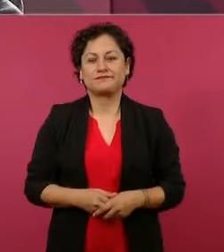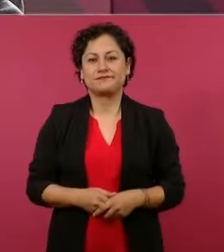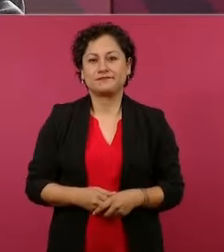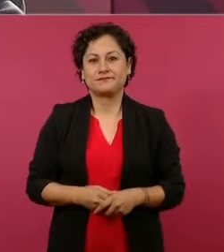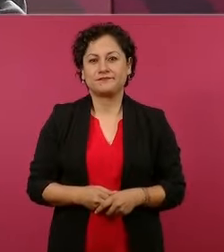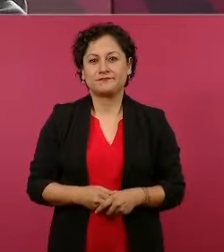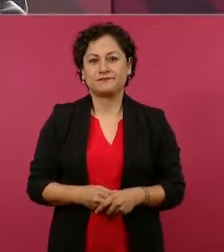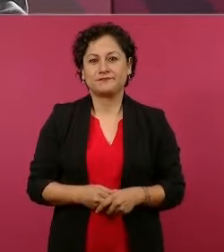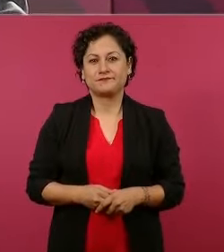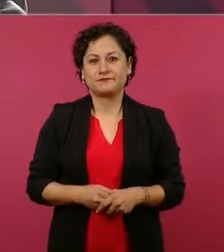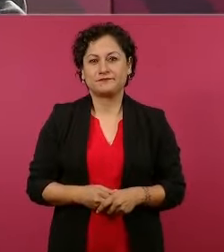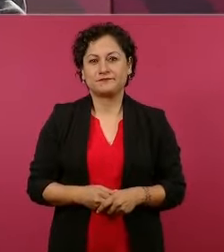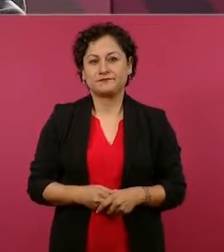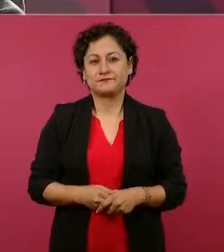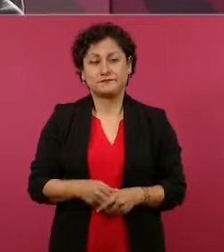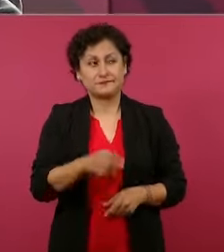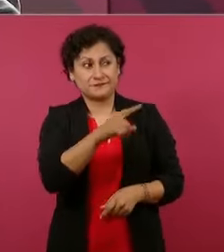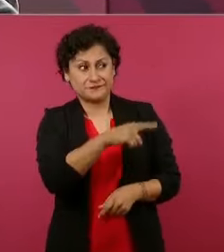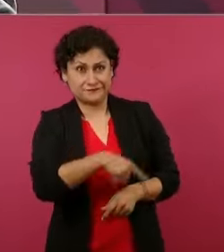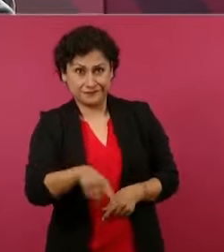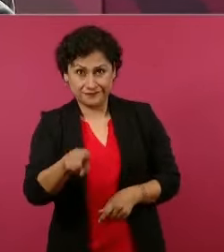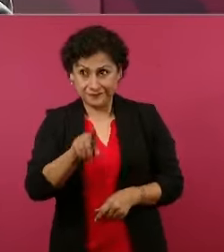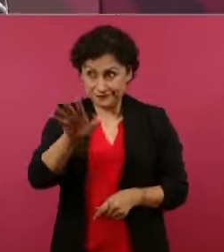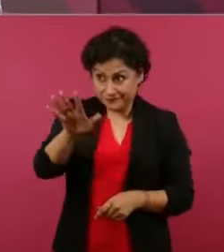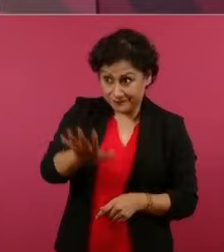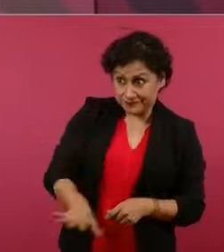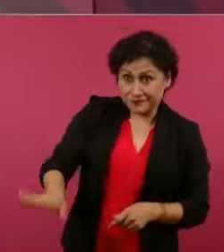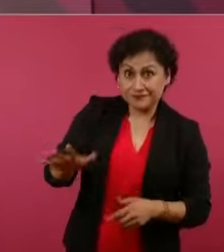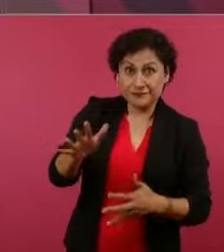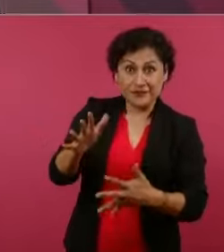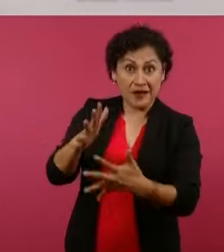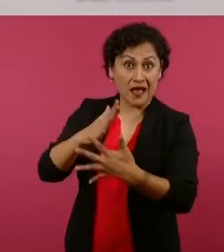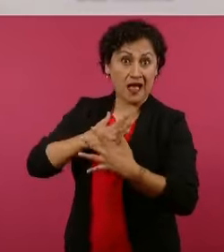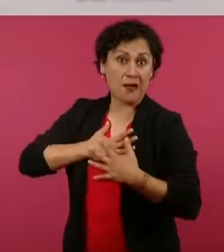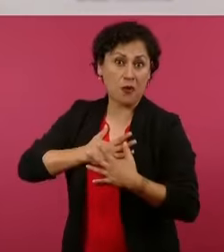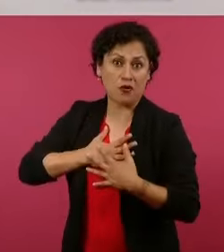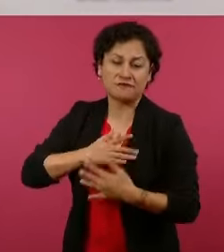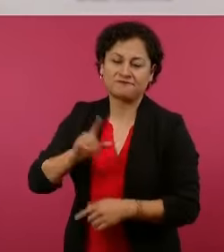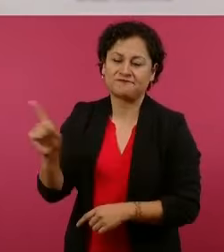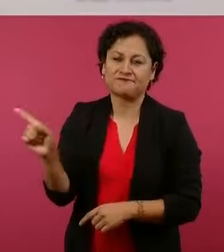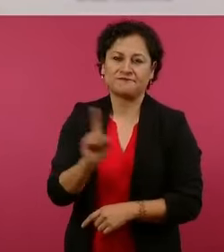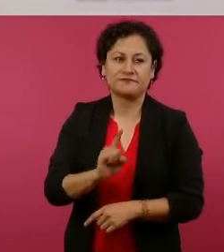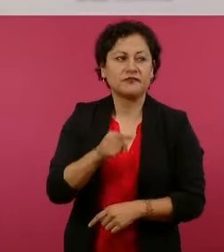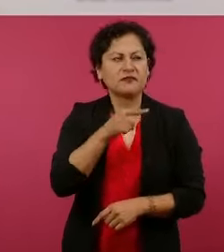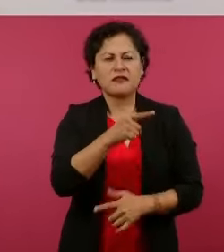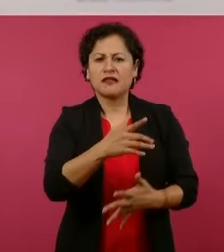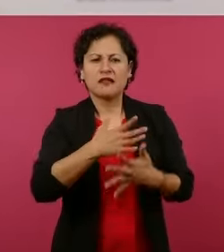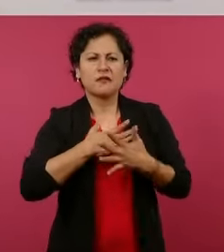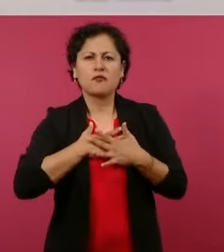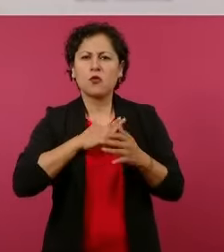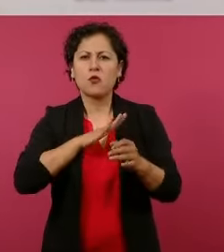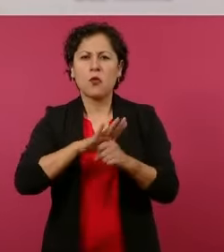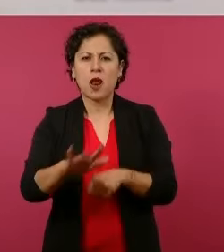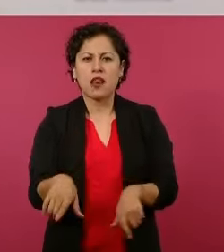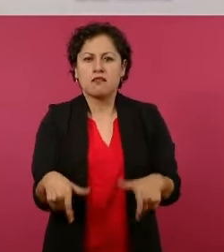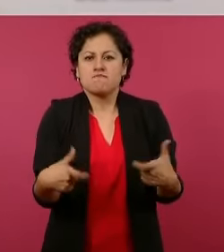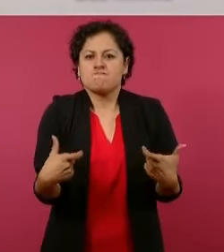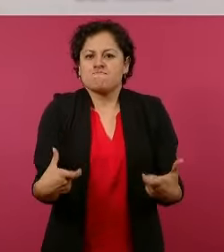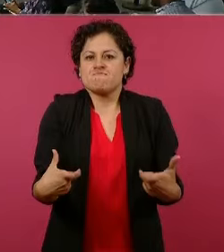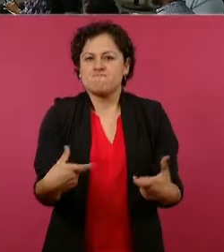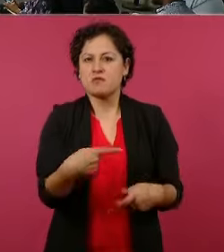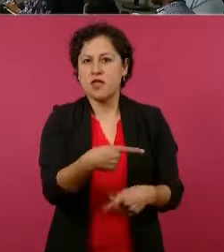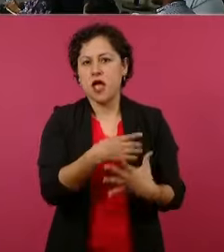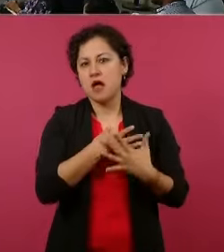dedito ellos no le tienen amor al pueblo le tienen amor al dinero